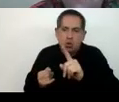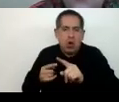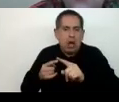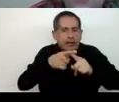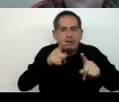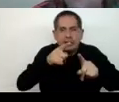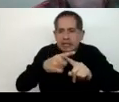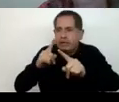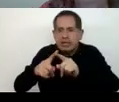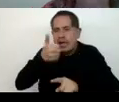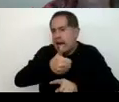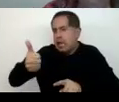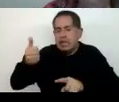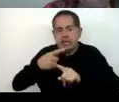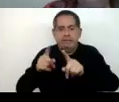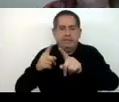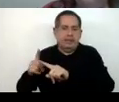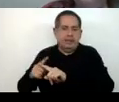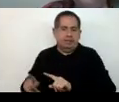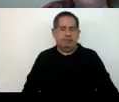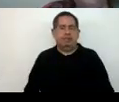otra persona.